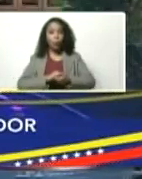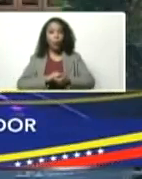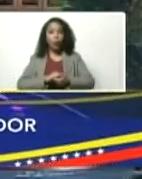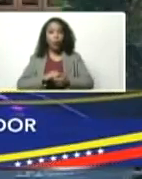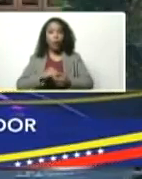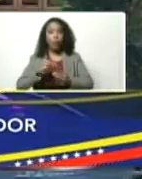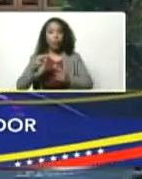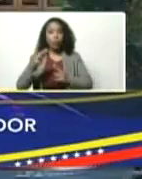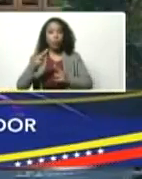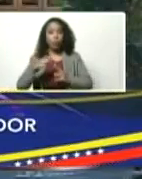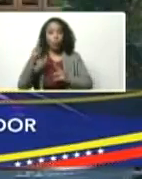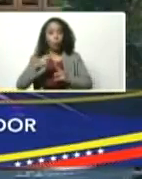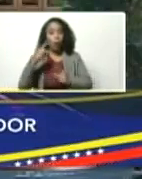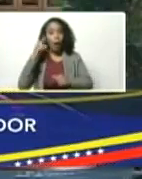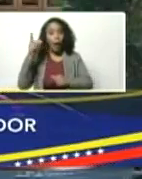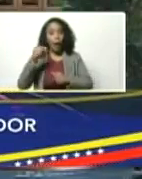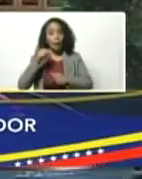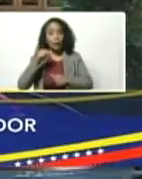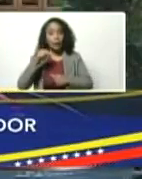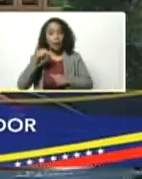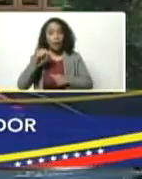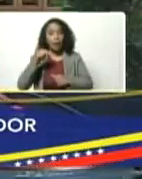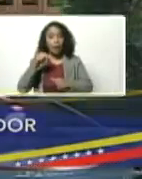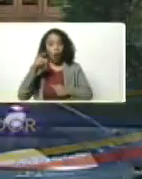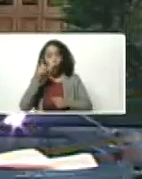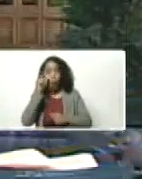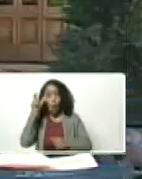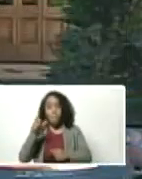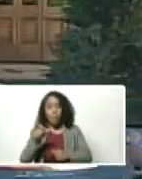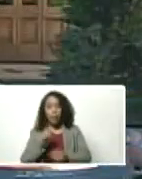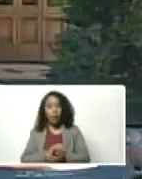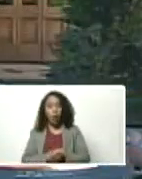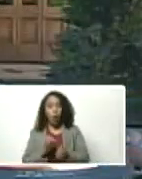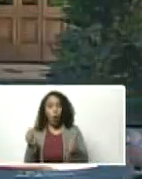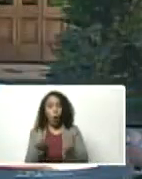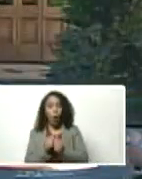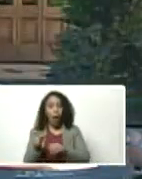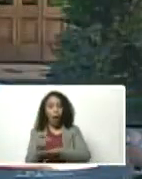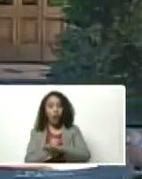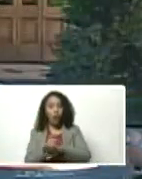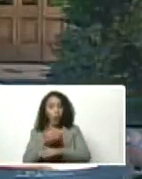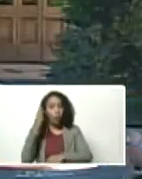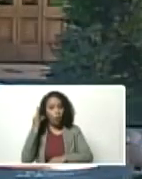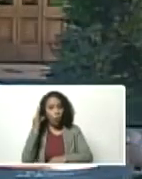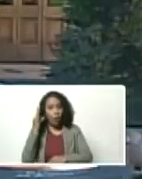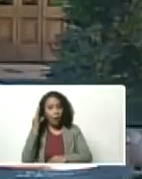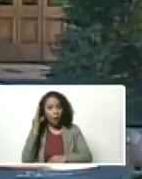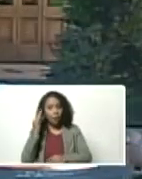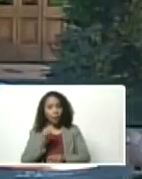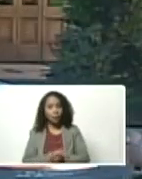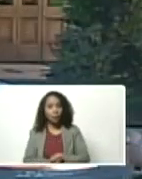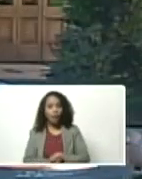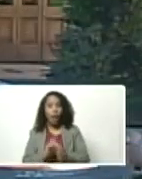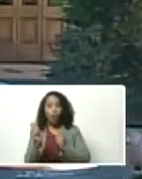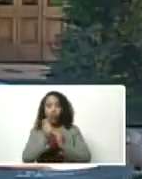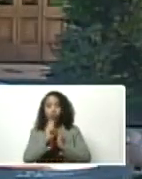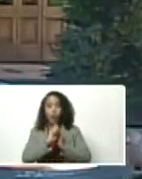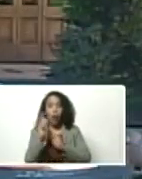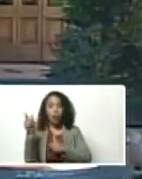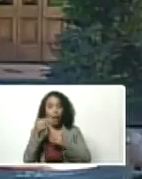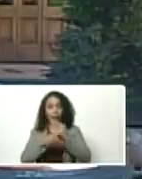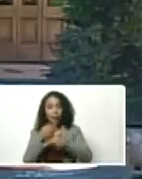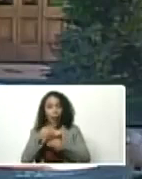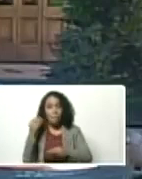esta experiencia con Marco Sarikian, con la gobernadora Karina Ortega. Vámonos más